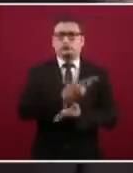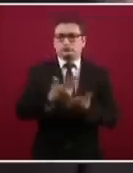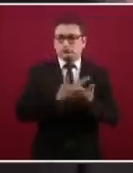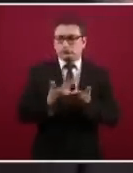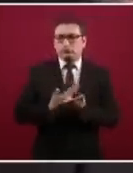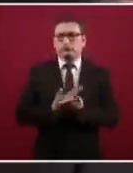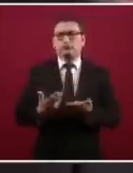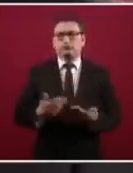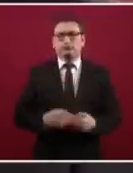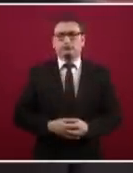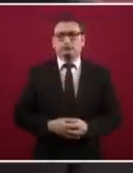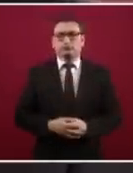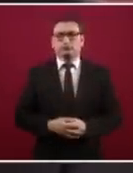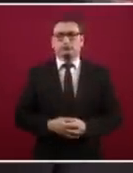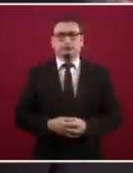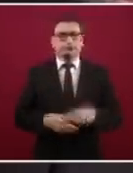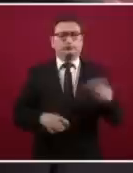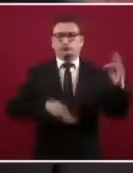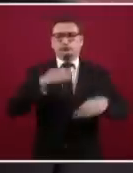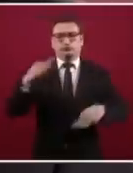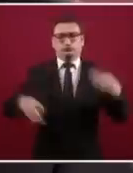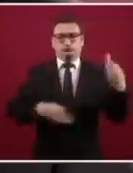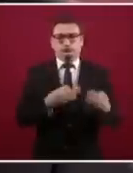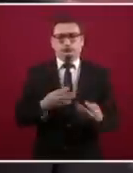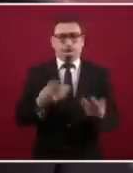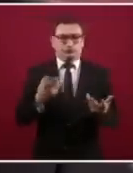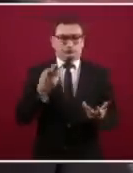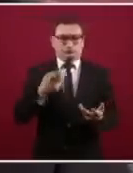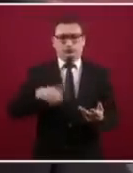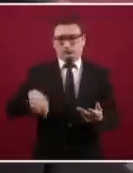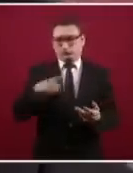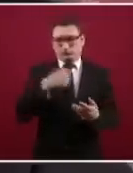dibujos, todo lo que es